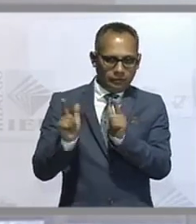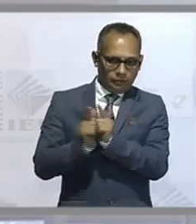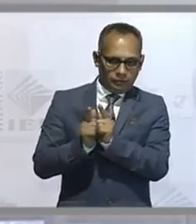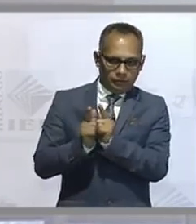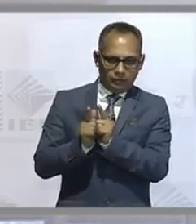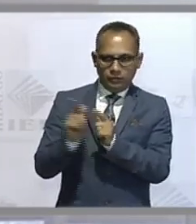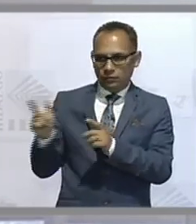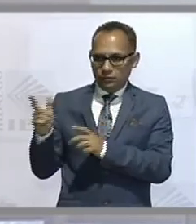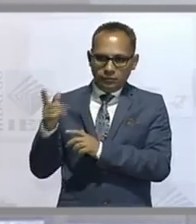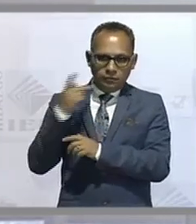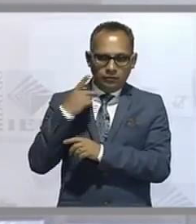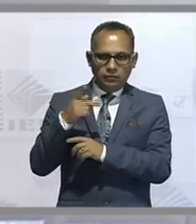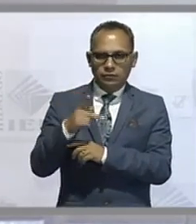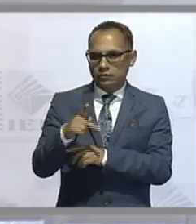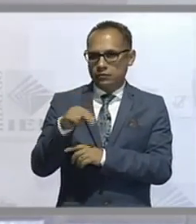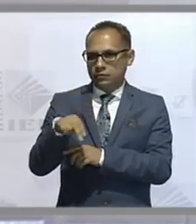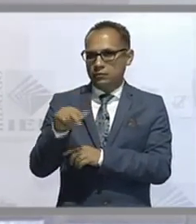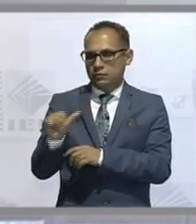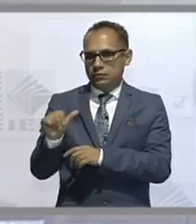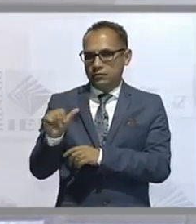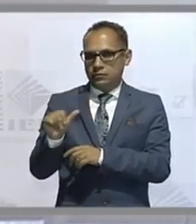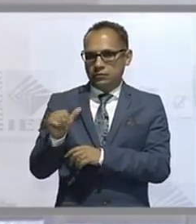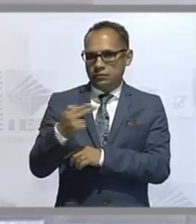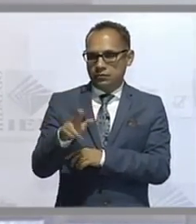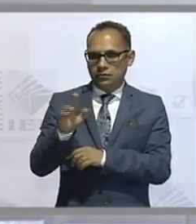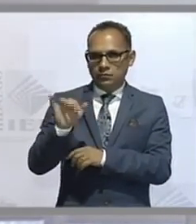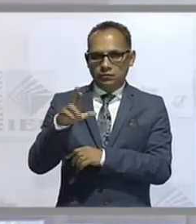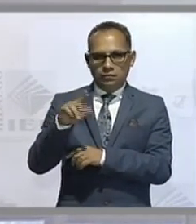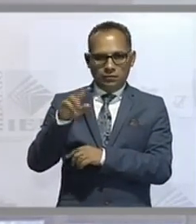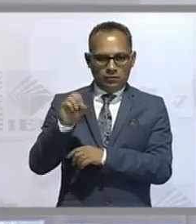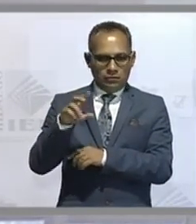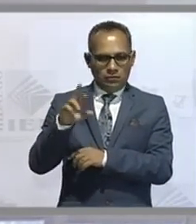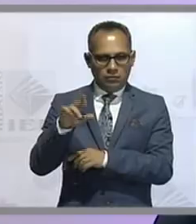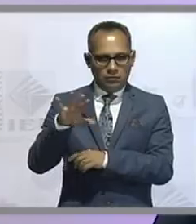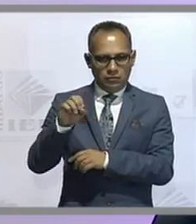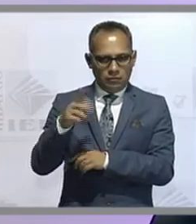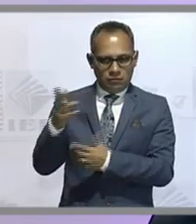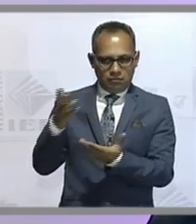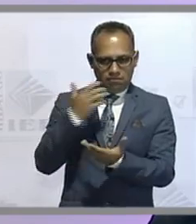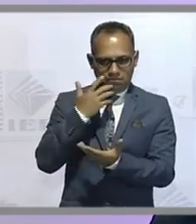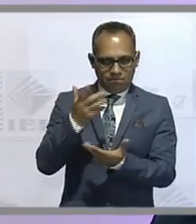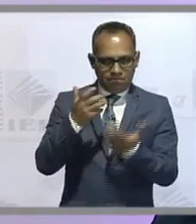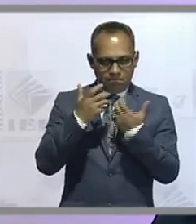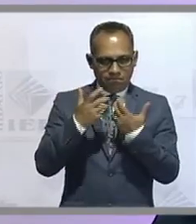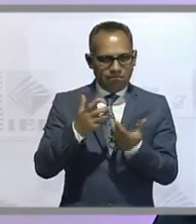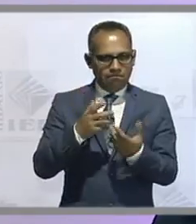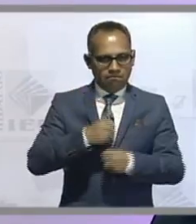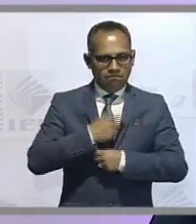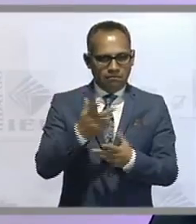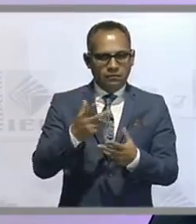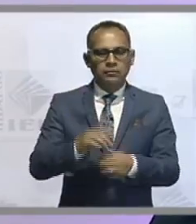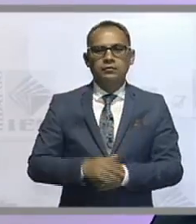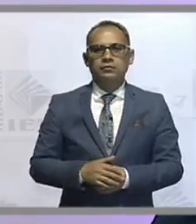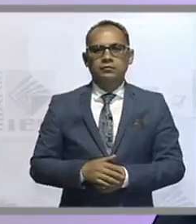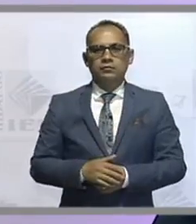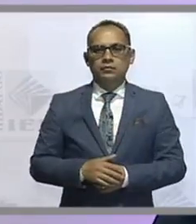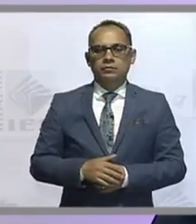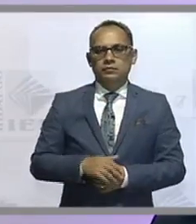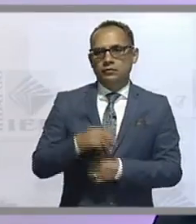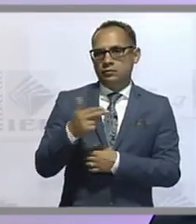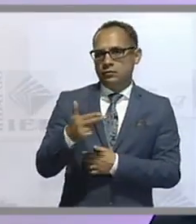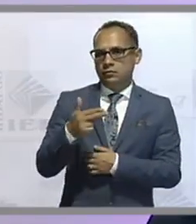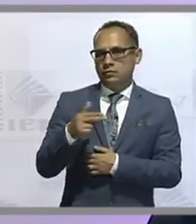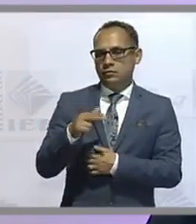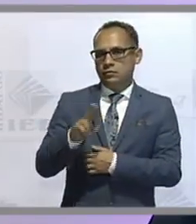alianza humberto martínez ríos para dirigirnos un mensaje final adelante candidato humberto martínez ríos es la primera